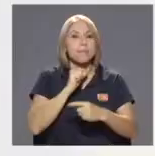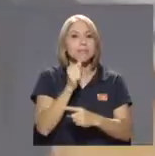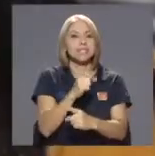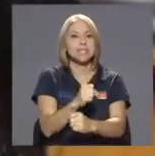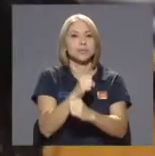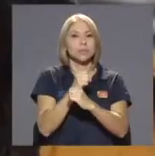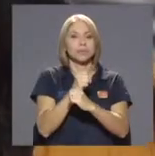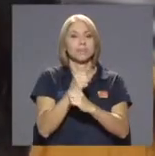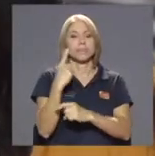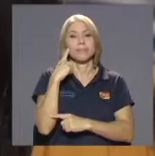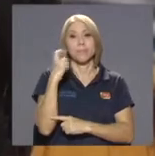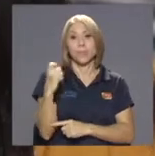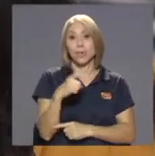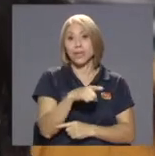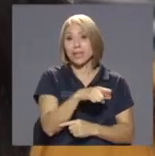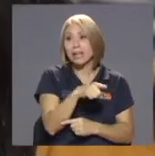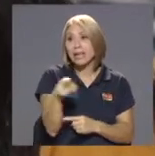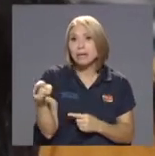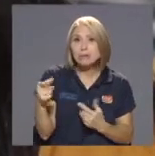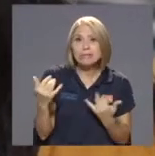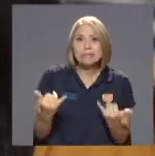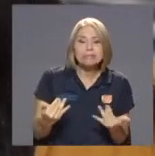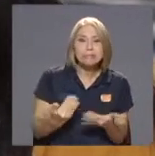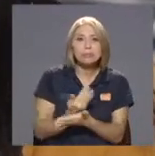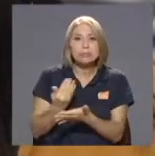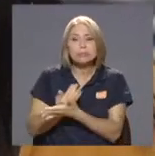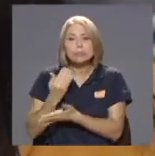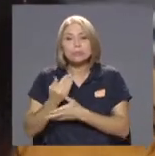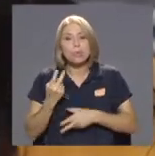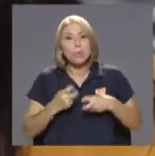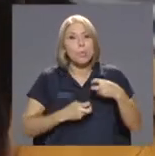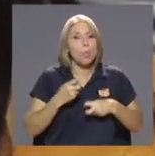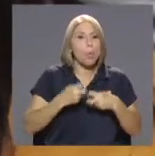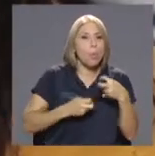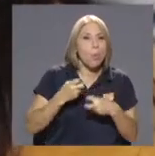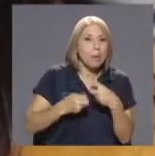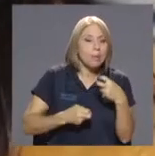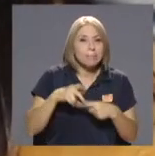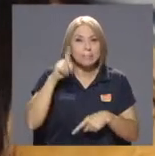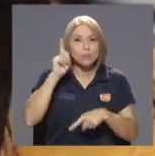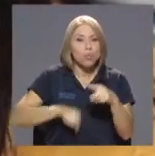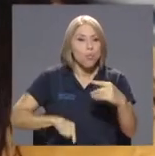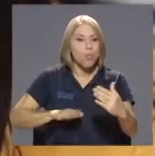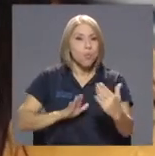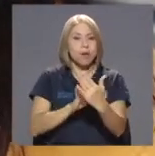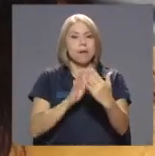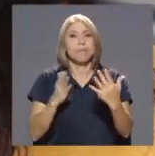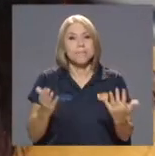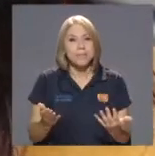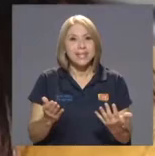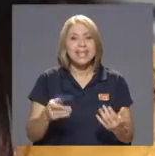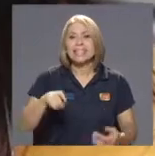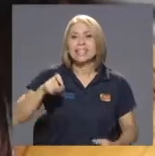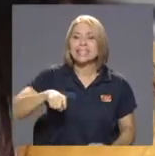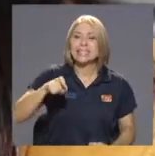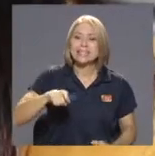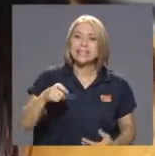que han estado surgiendo nuevos conflictos que no le han podido hacer frente y necesita